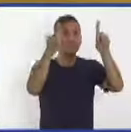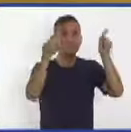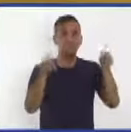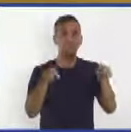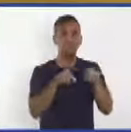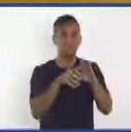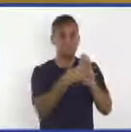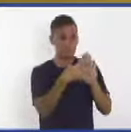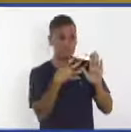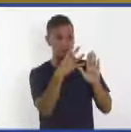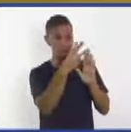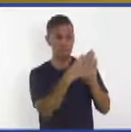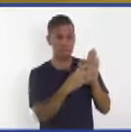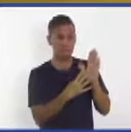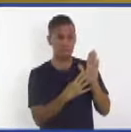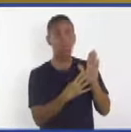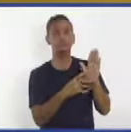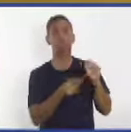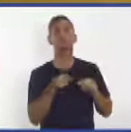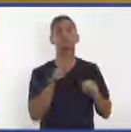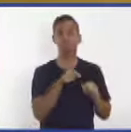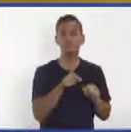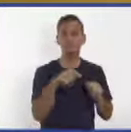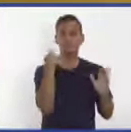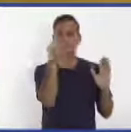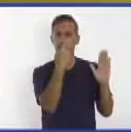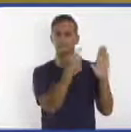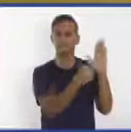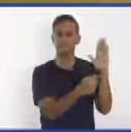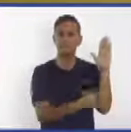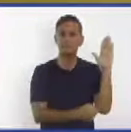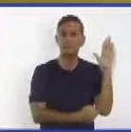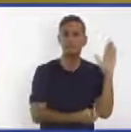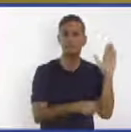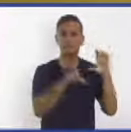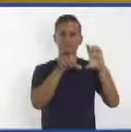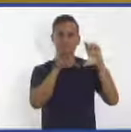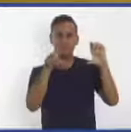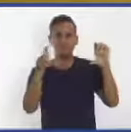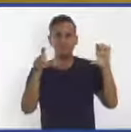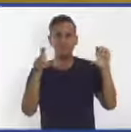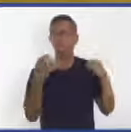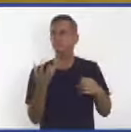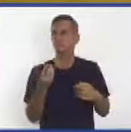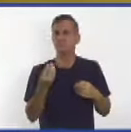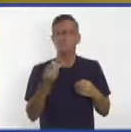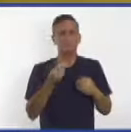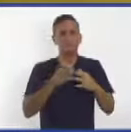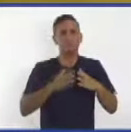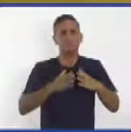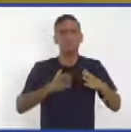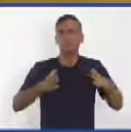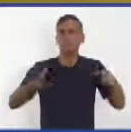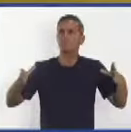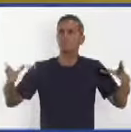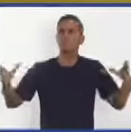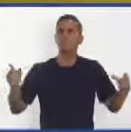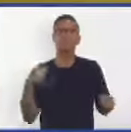vasta obra nuestro josé martí a bordo cierra la